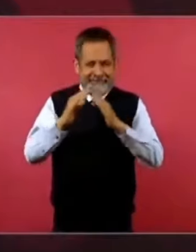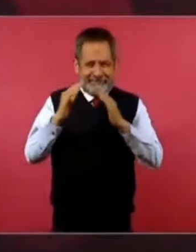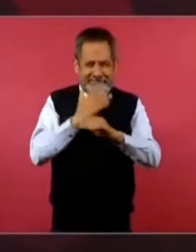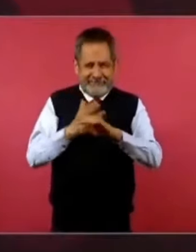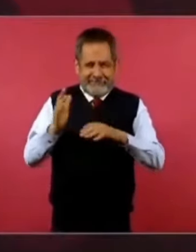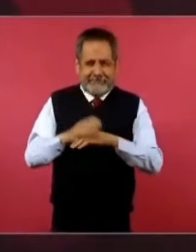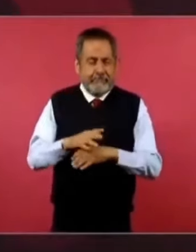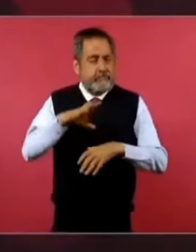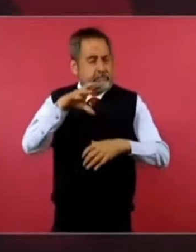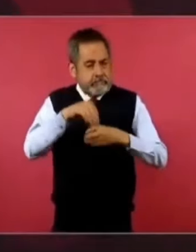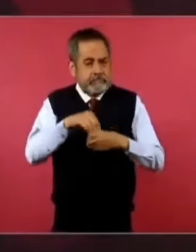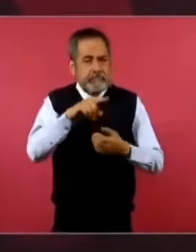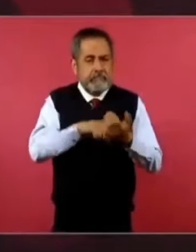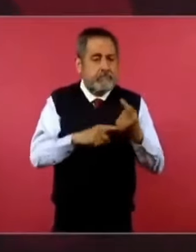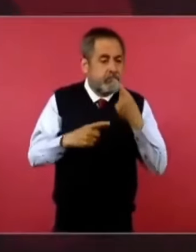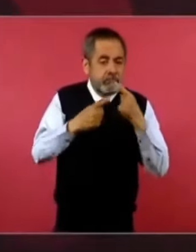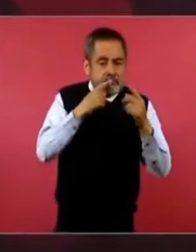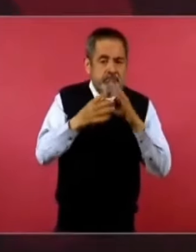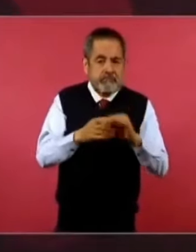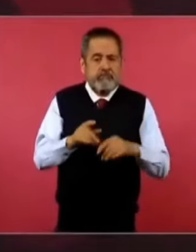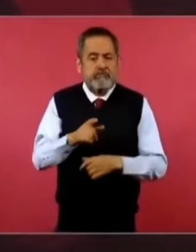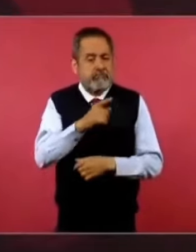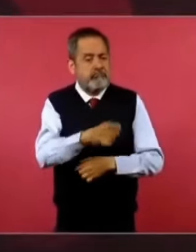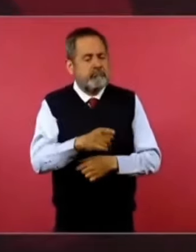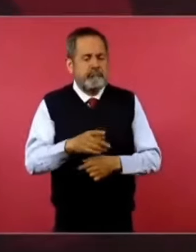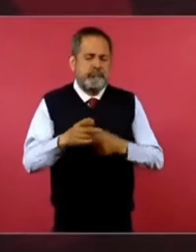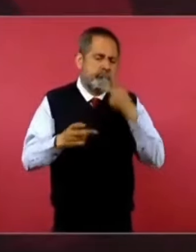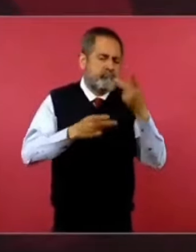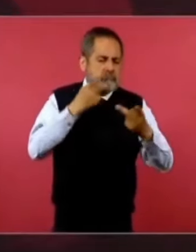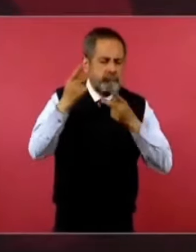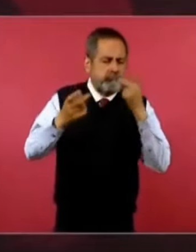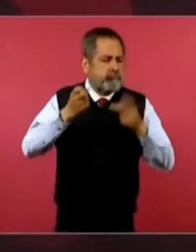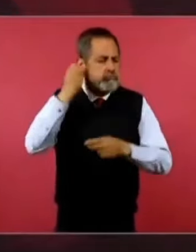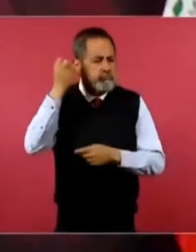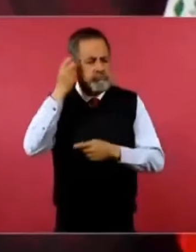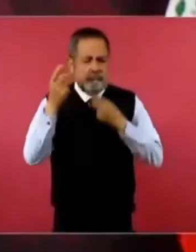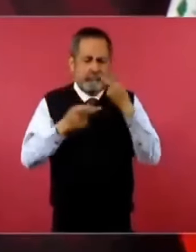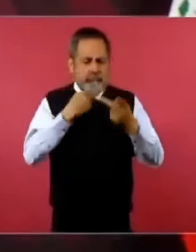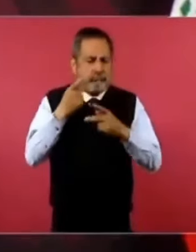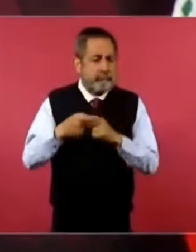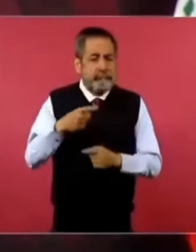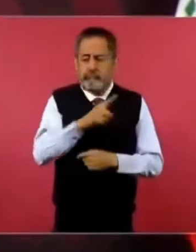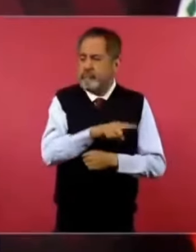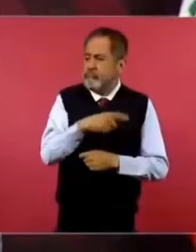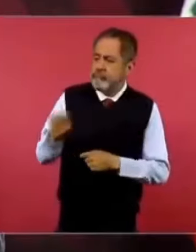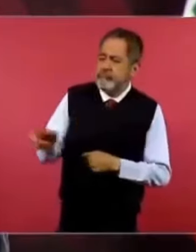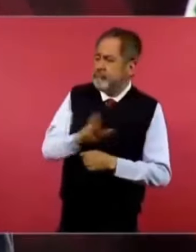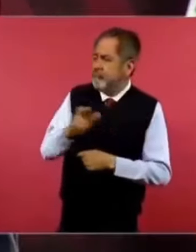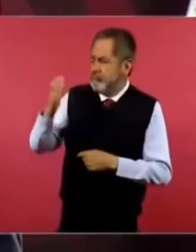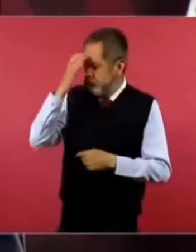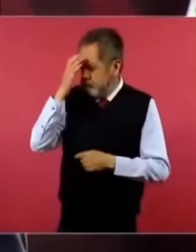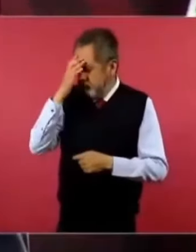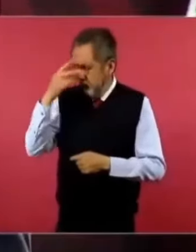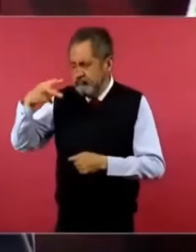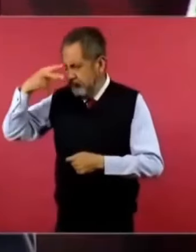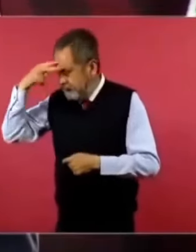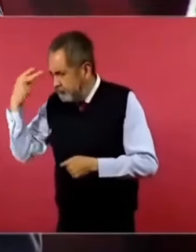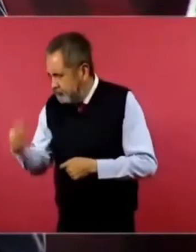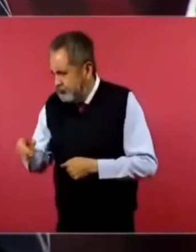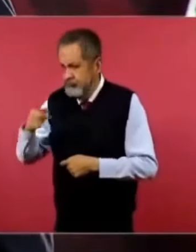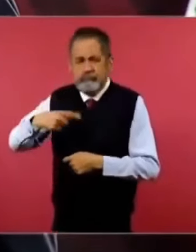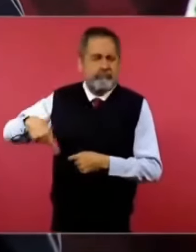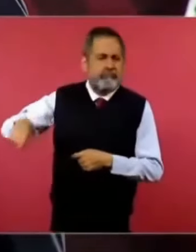en su intervención le hace un reconocimiento a los mexicanos que